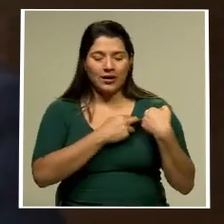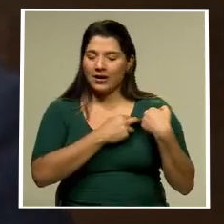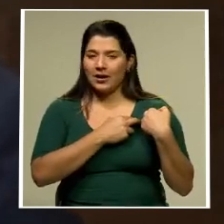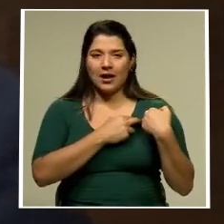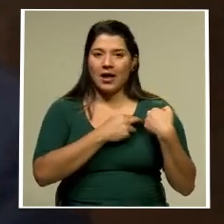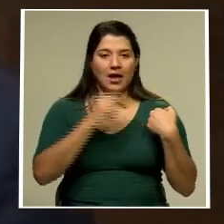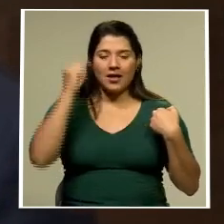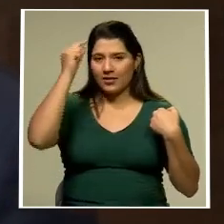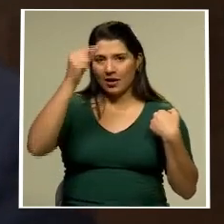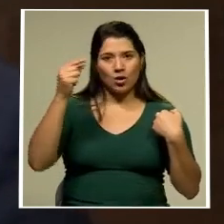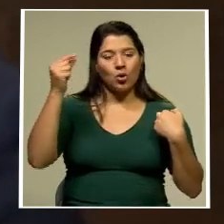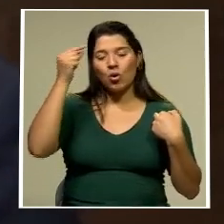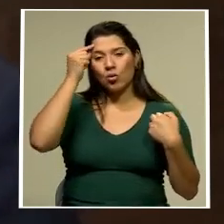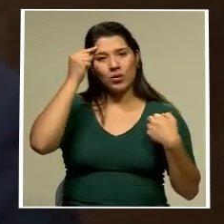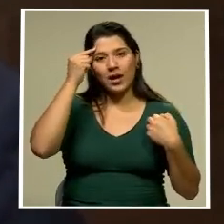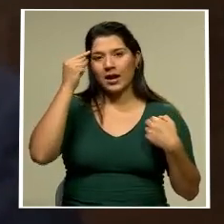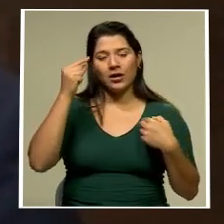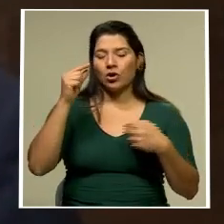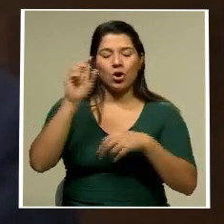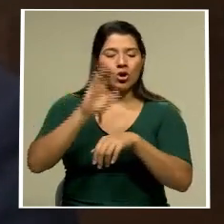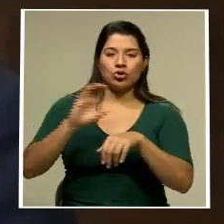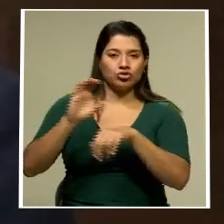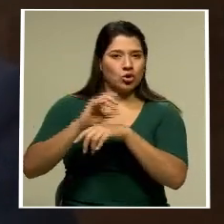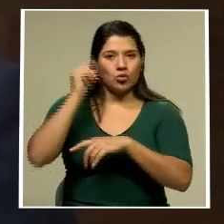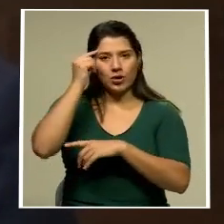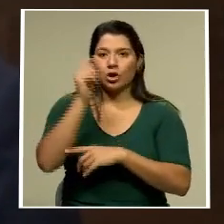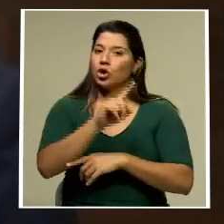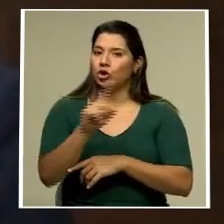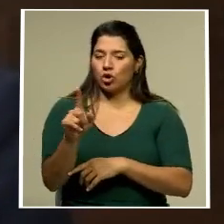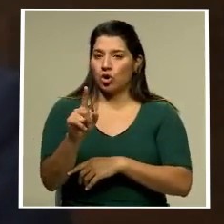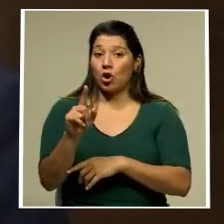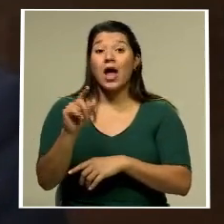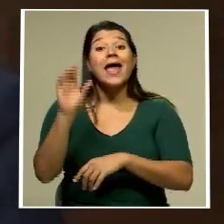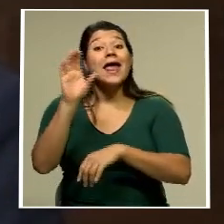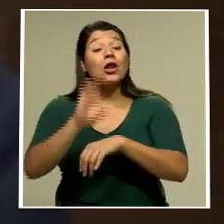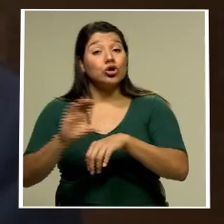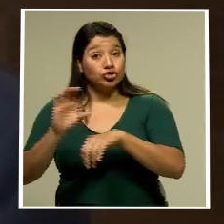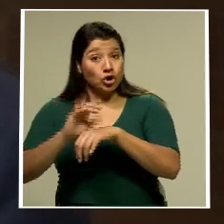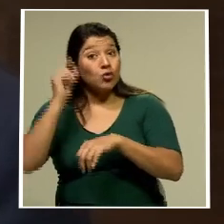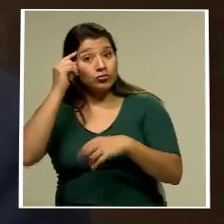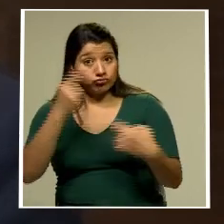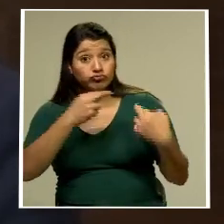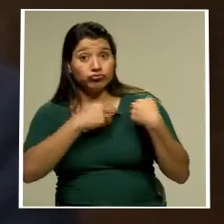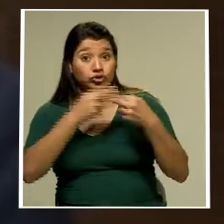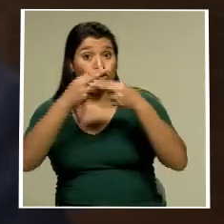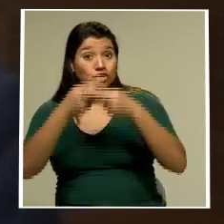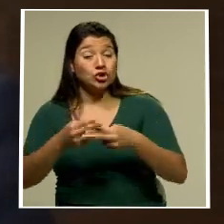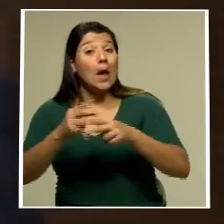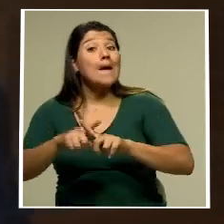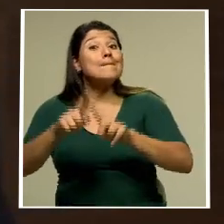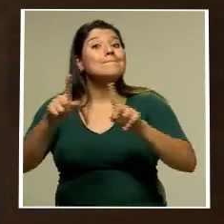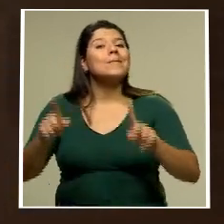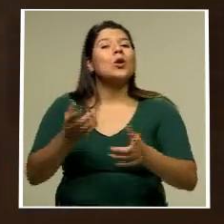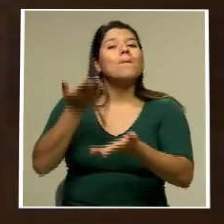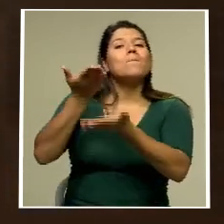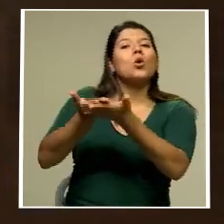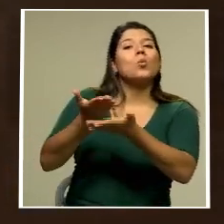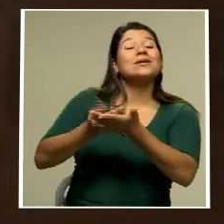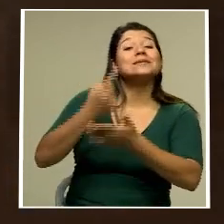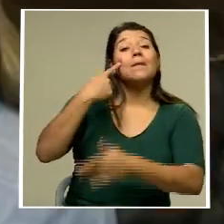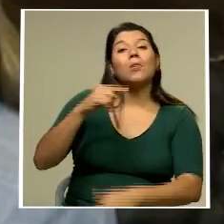no es del todo iniciativa del Consejo de Gobierno. El Consejo de Gobierno nombra, pero la iniciativa, y está claro así en la ley, debe ser de